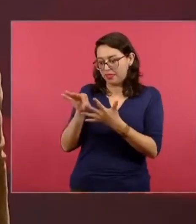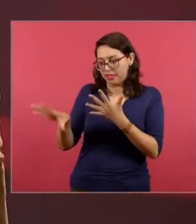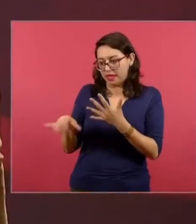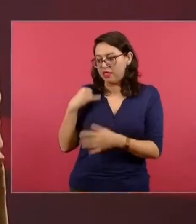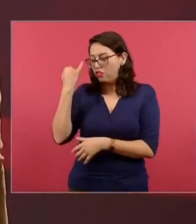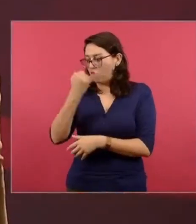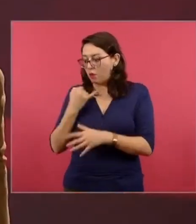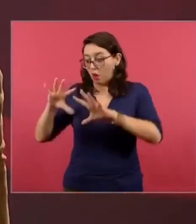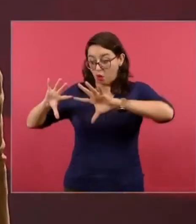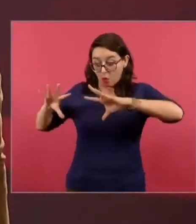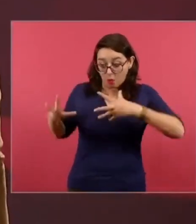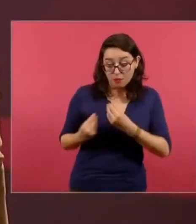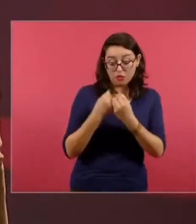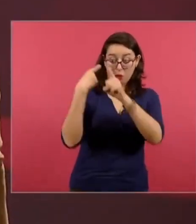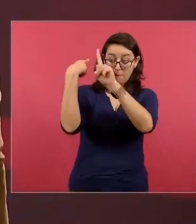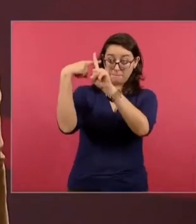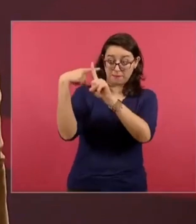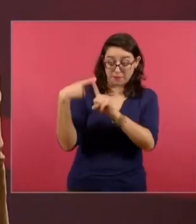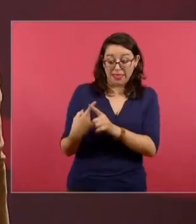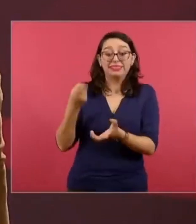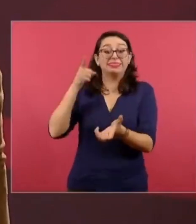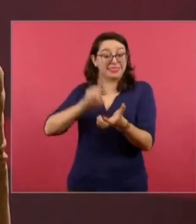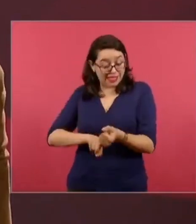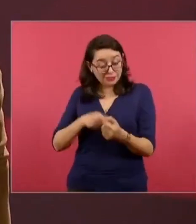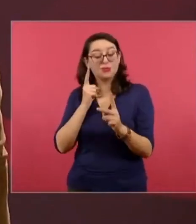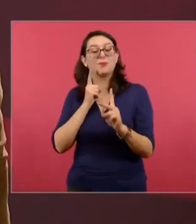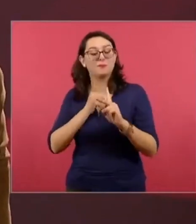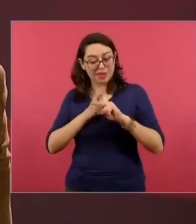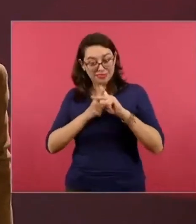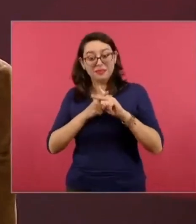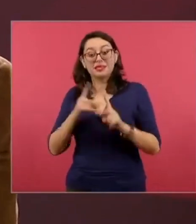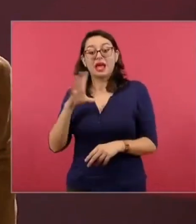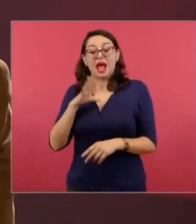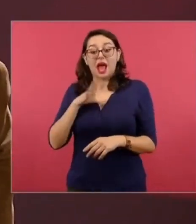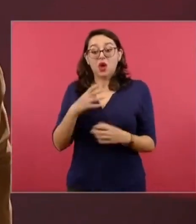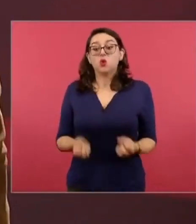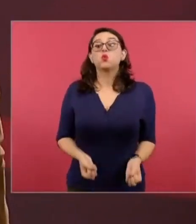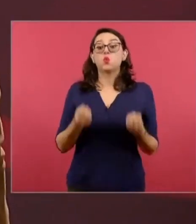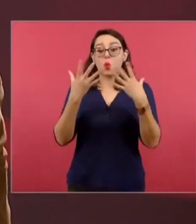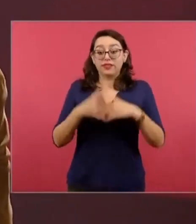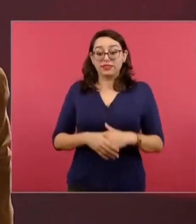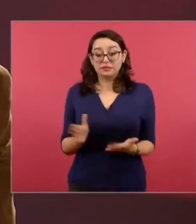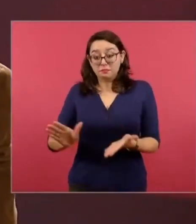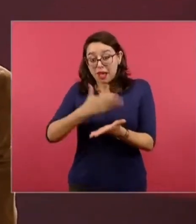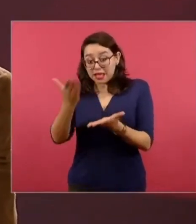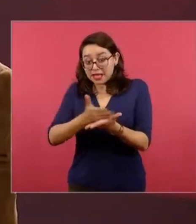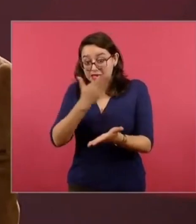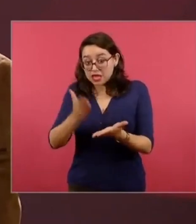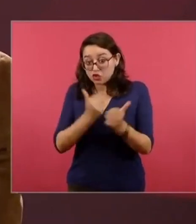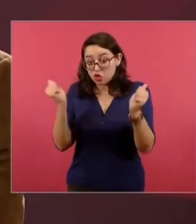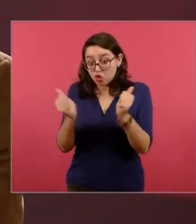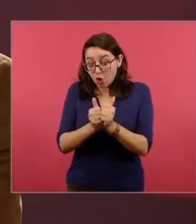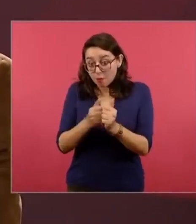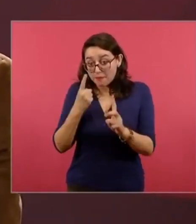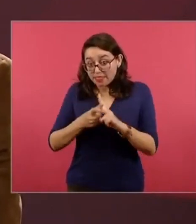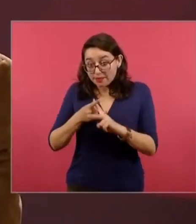múltiples lenguajes, si sumamos todas las partes que tienen matemáticas, en el caso de primero, tenemos 210. O sea, mayor que el